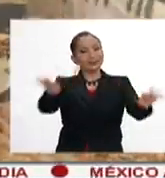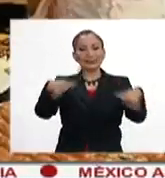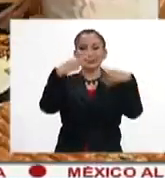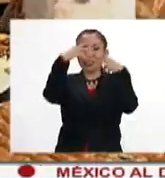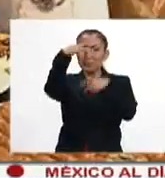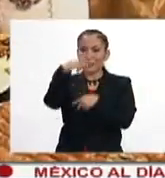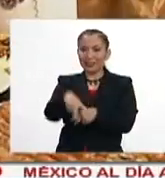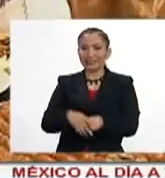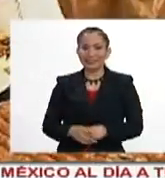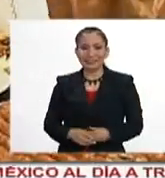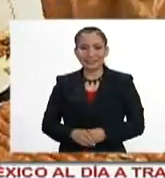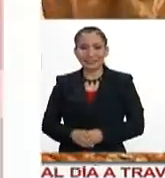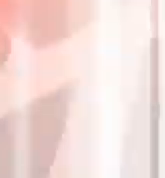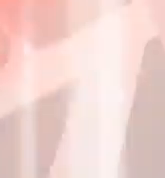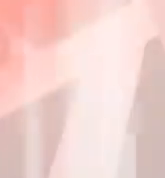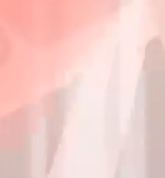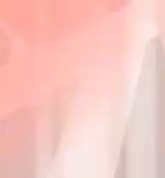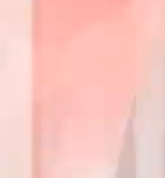a nuestro país.